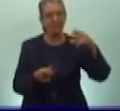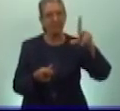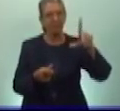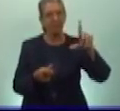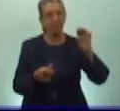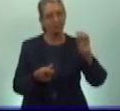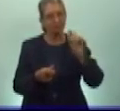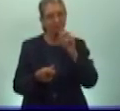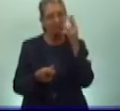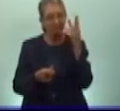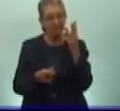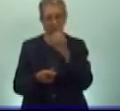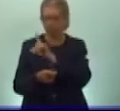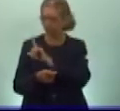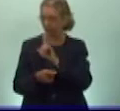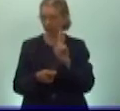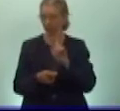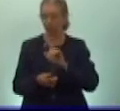3.